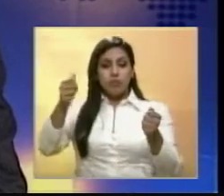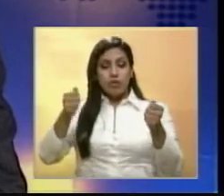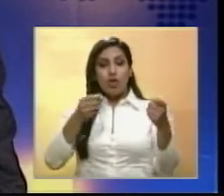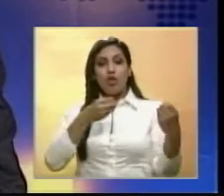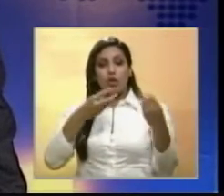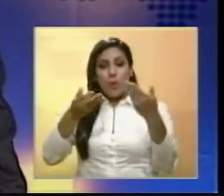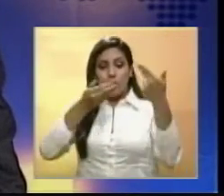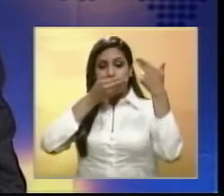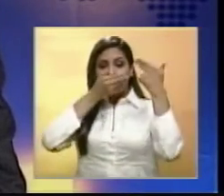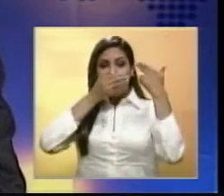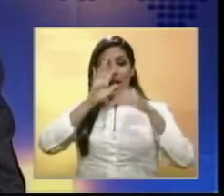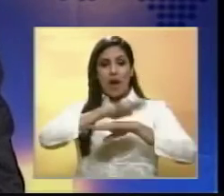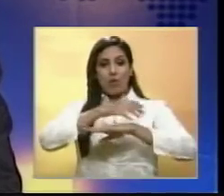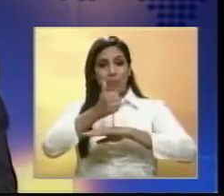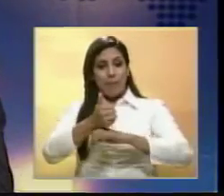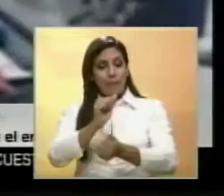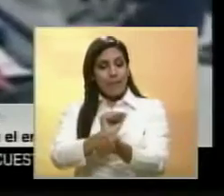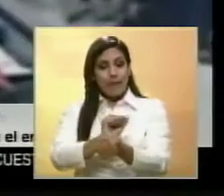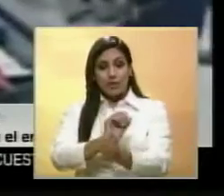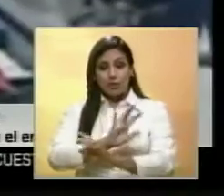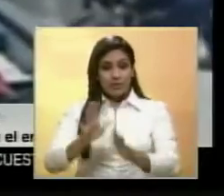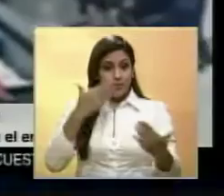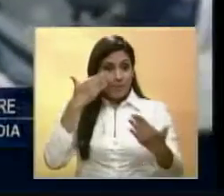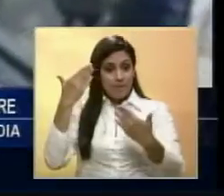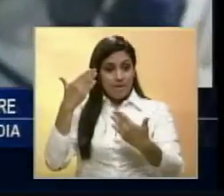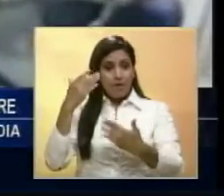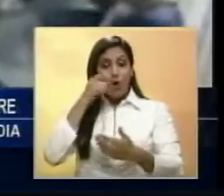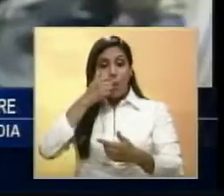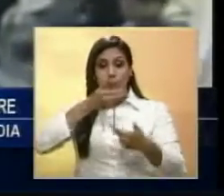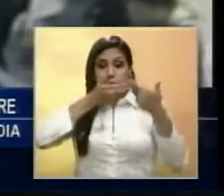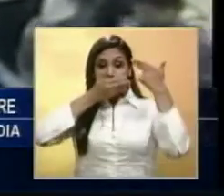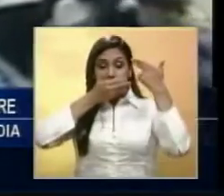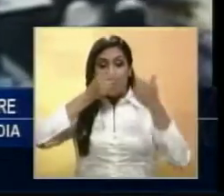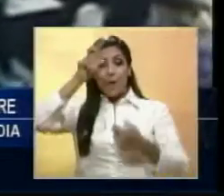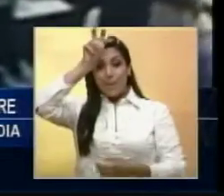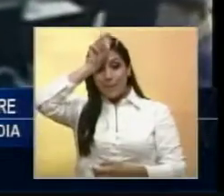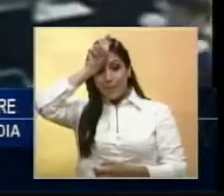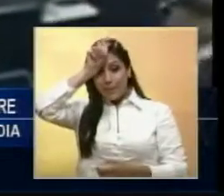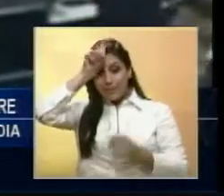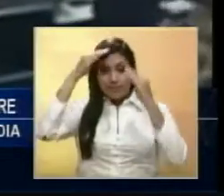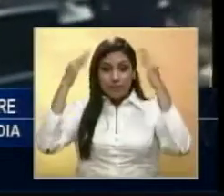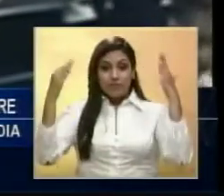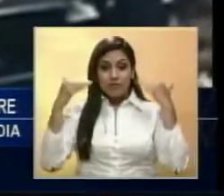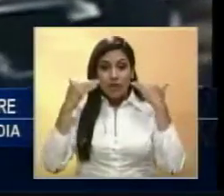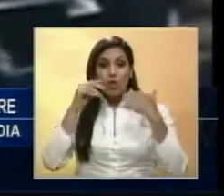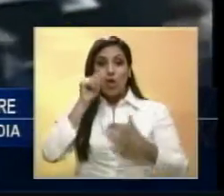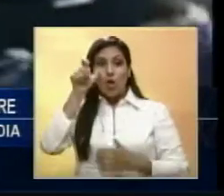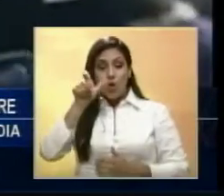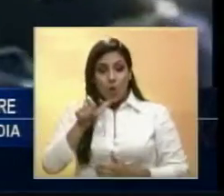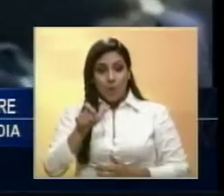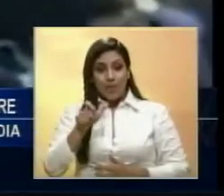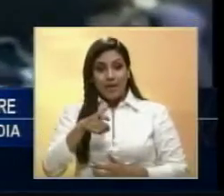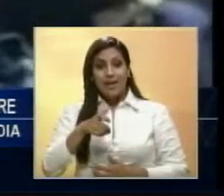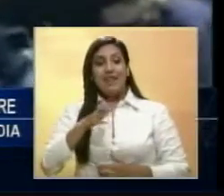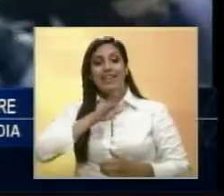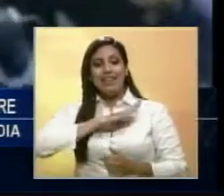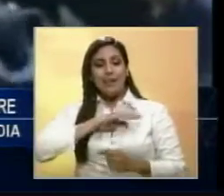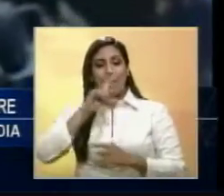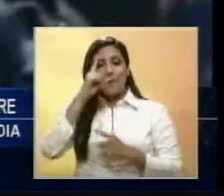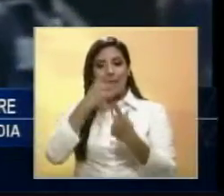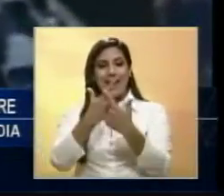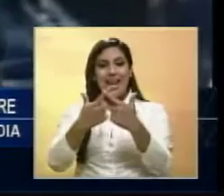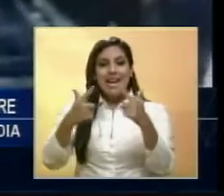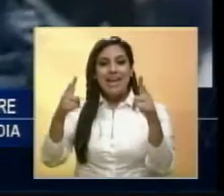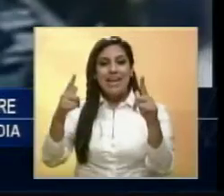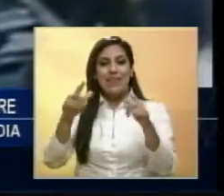del secuestrador a las autoridades. El secuestrador de nacionalidad egipcia fue identificado como Said Eldin Mostafa, quien dejó primero en